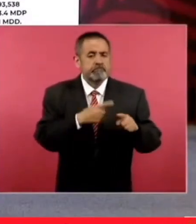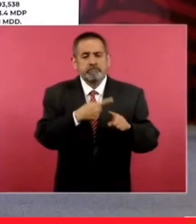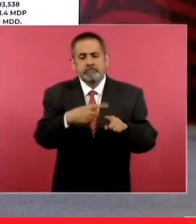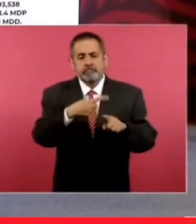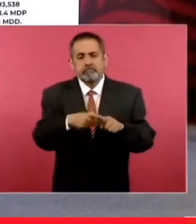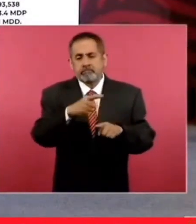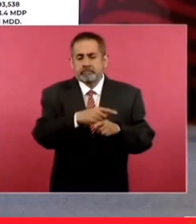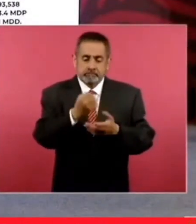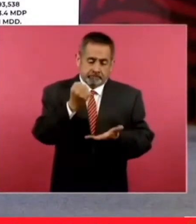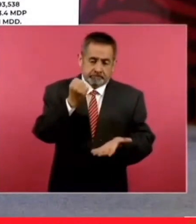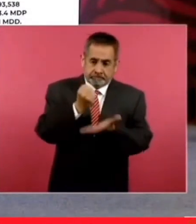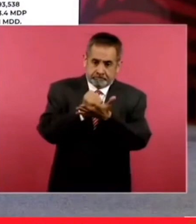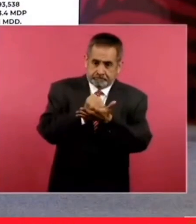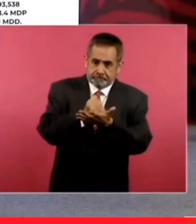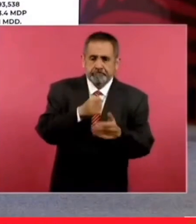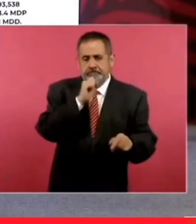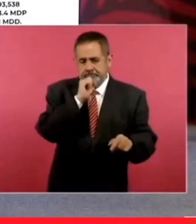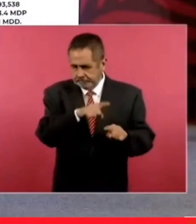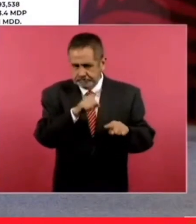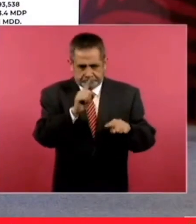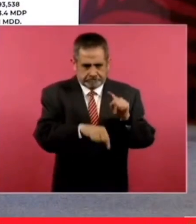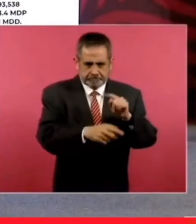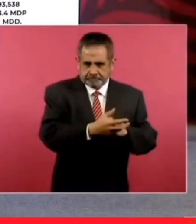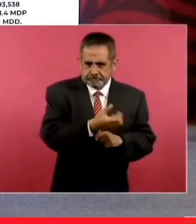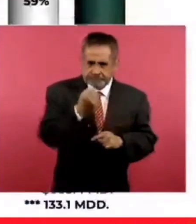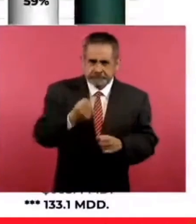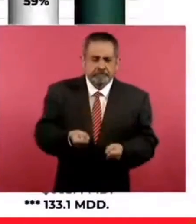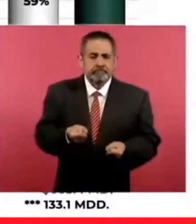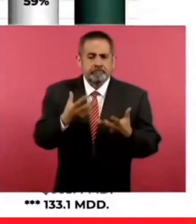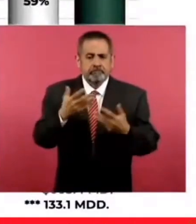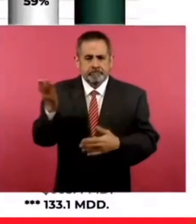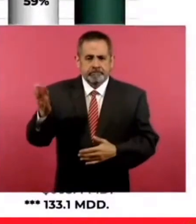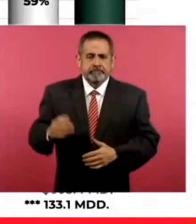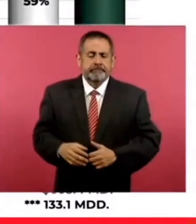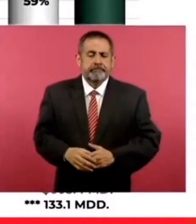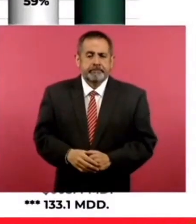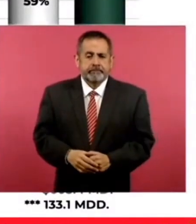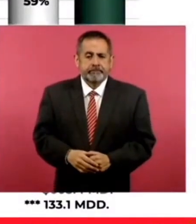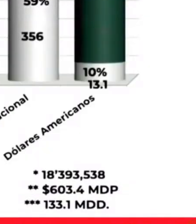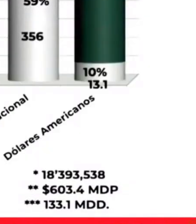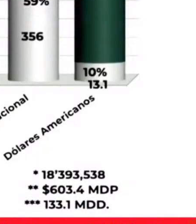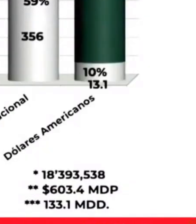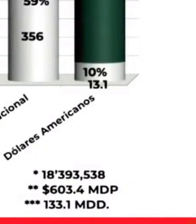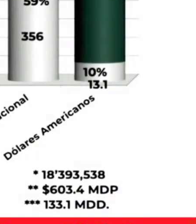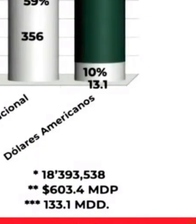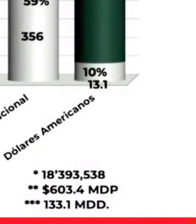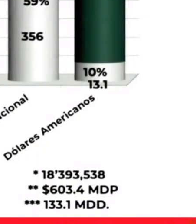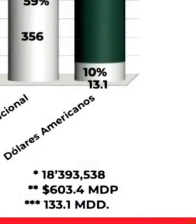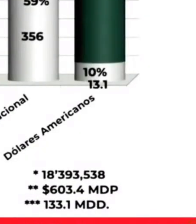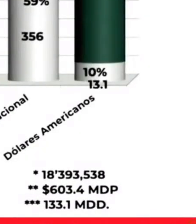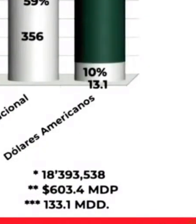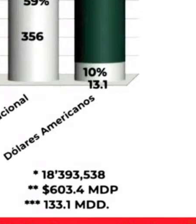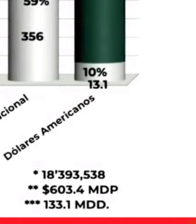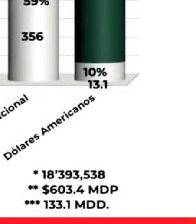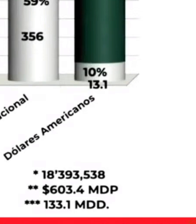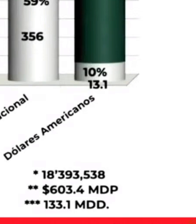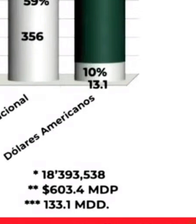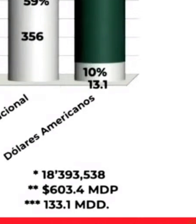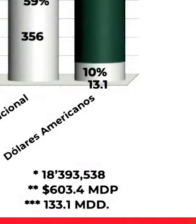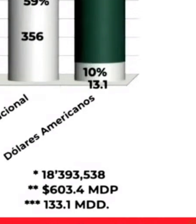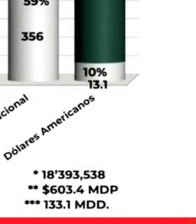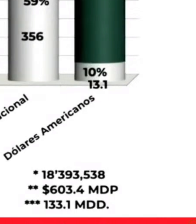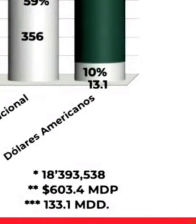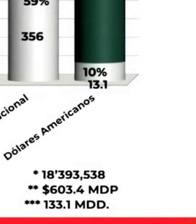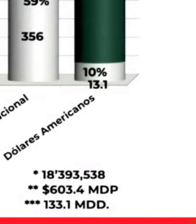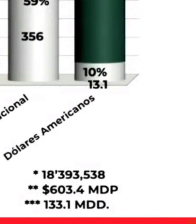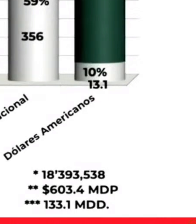los cartuchos que hacen funcionar a esas armas y que las hacen letales los vehículos en los que se transportan las aeronaves